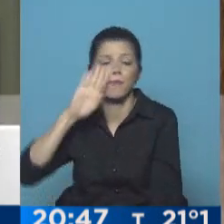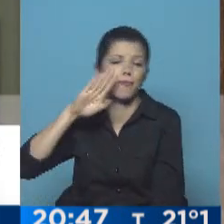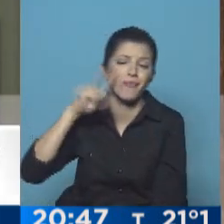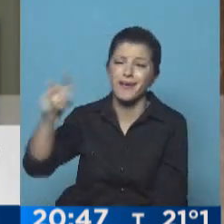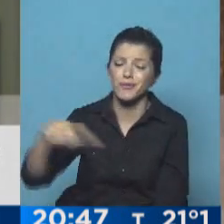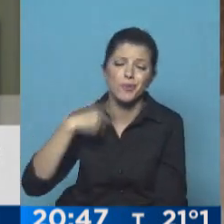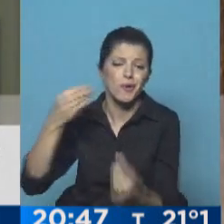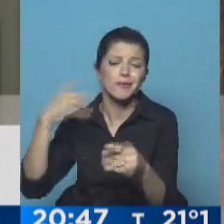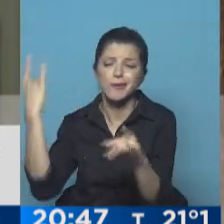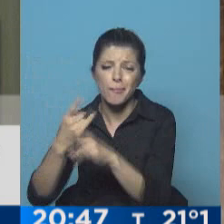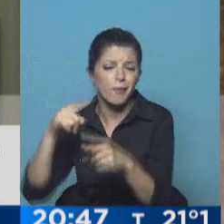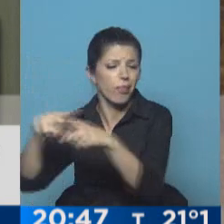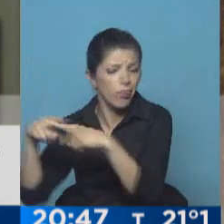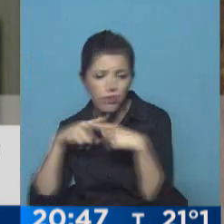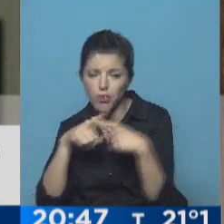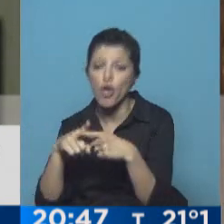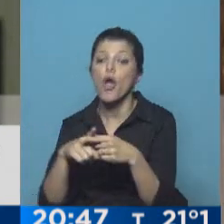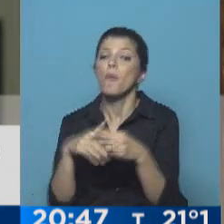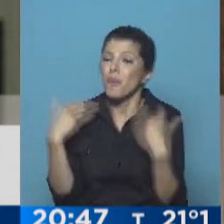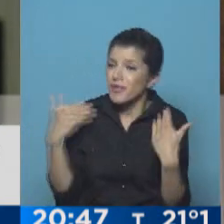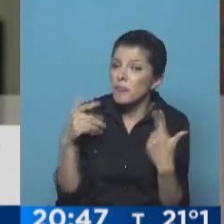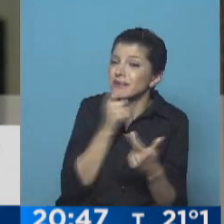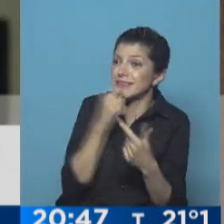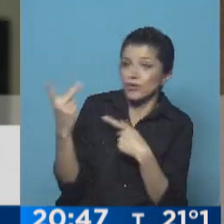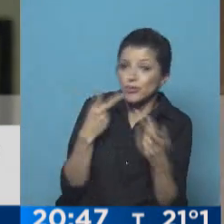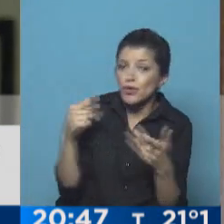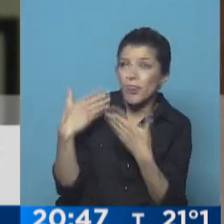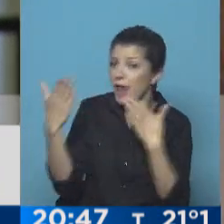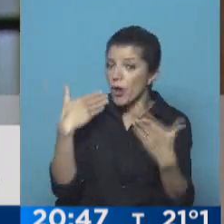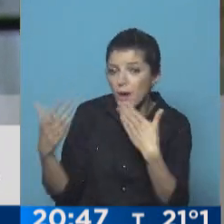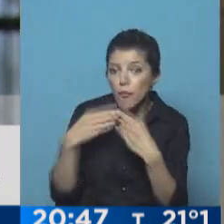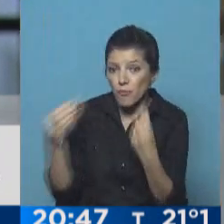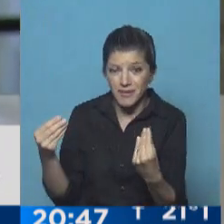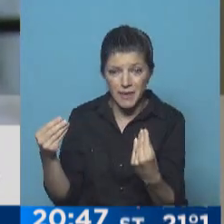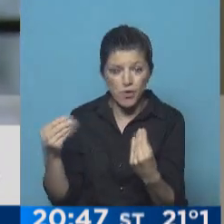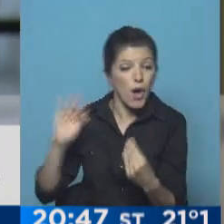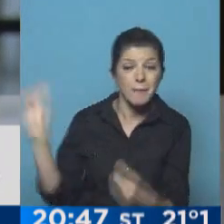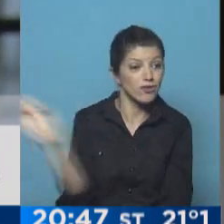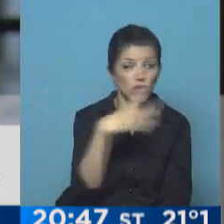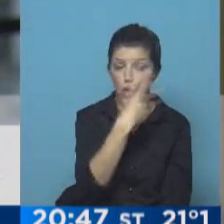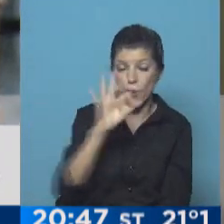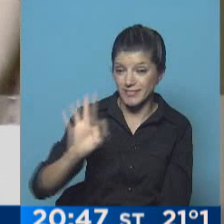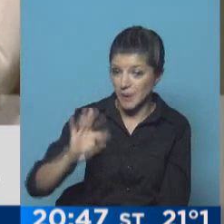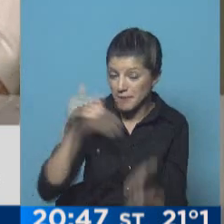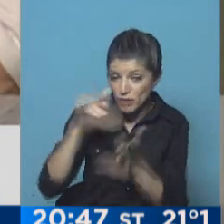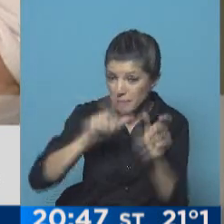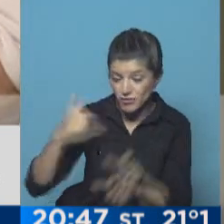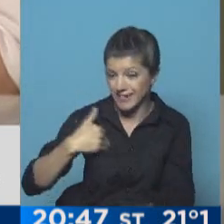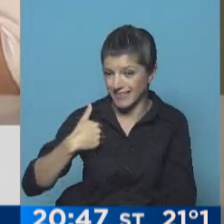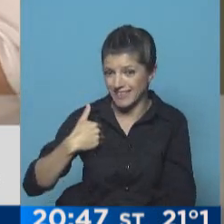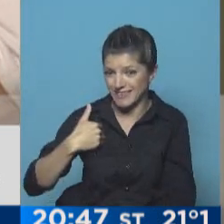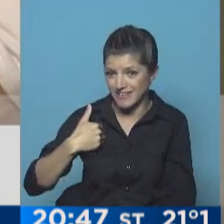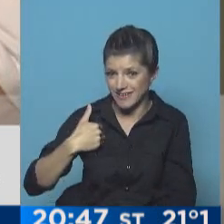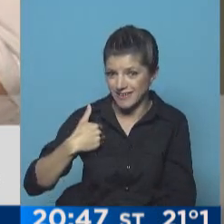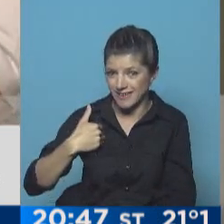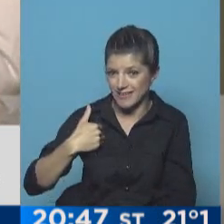más productivo cuánto más productivo hubiera sido para los 40 millones de argentinos que